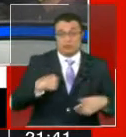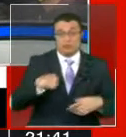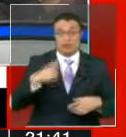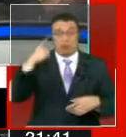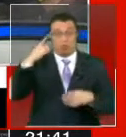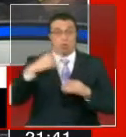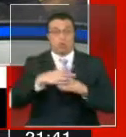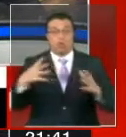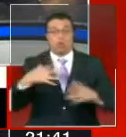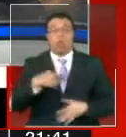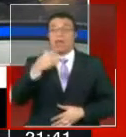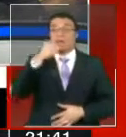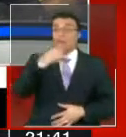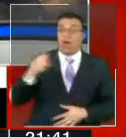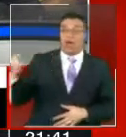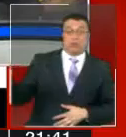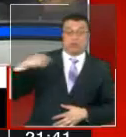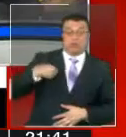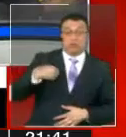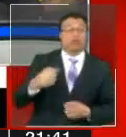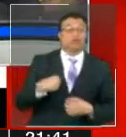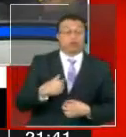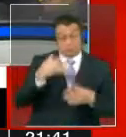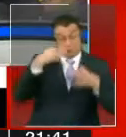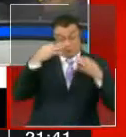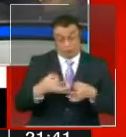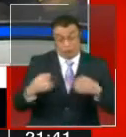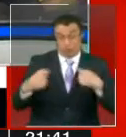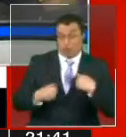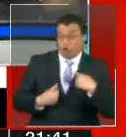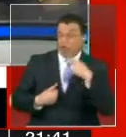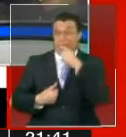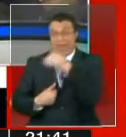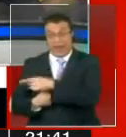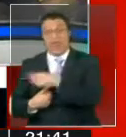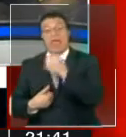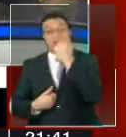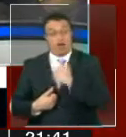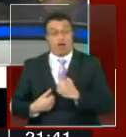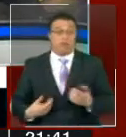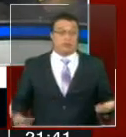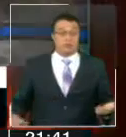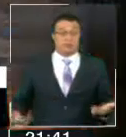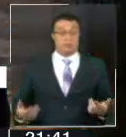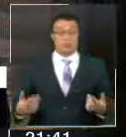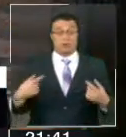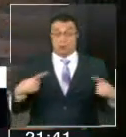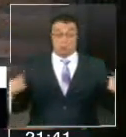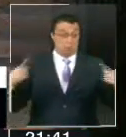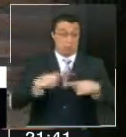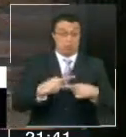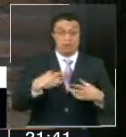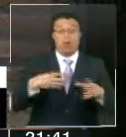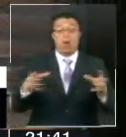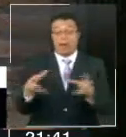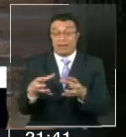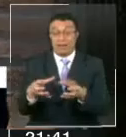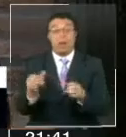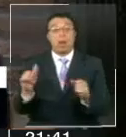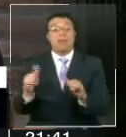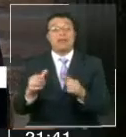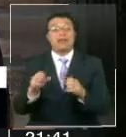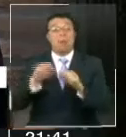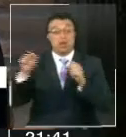estoy profundamente equivocado y yo soy un convencido que él está profundamente equivocado. Pero como pertenecemos a un partido político y no a una